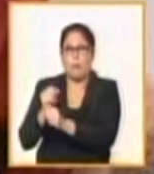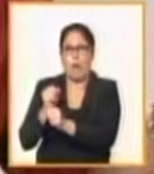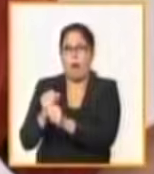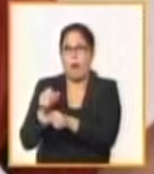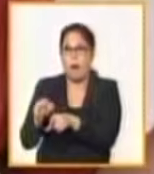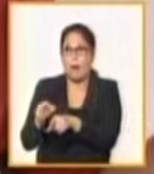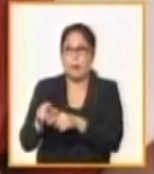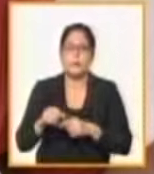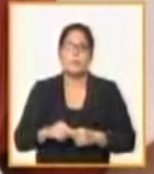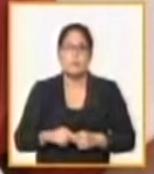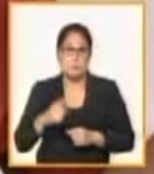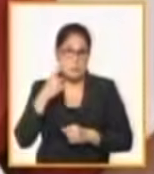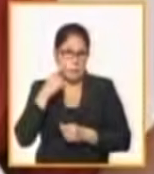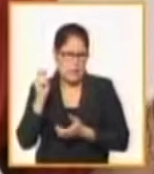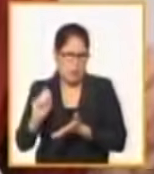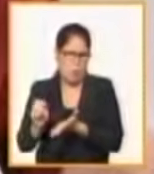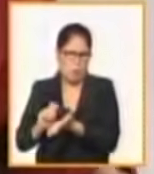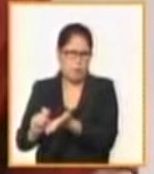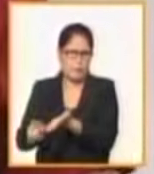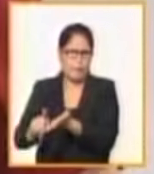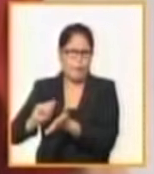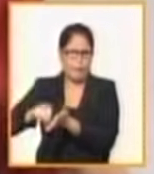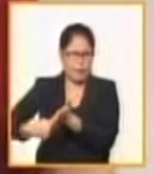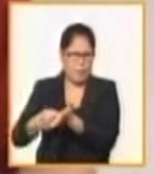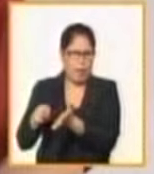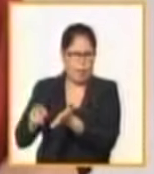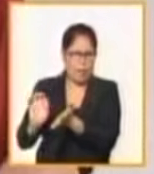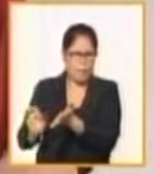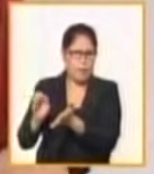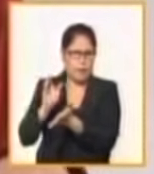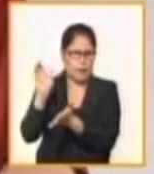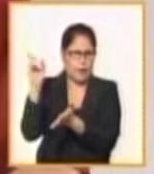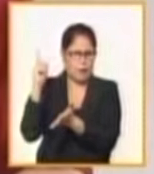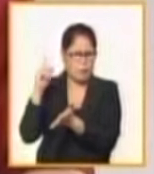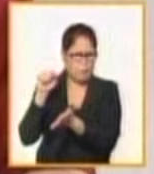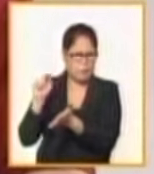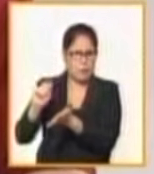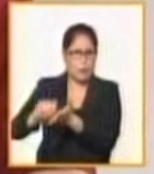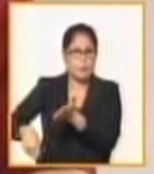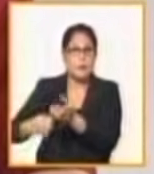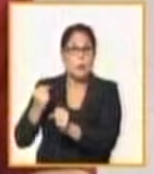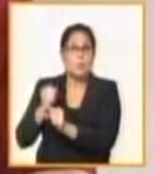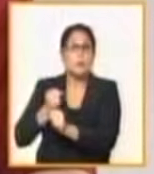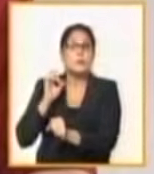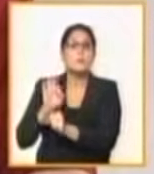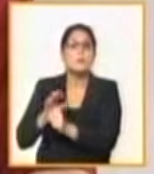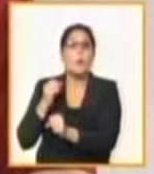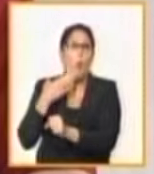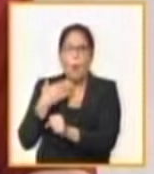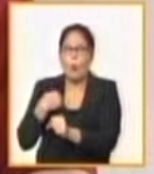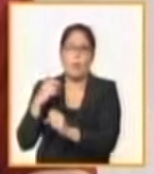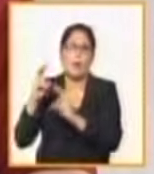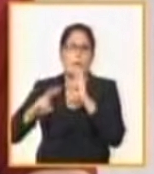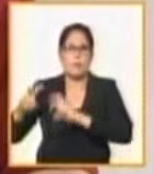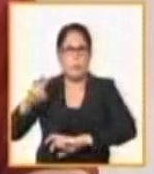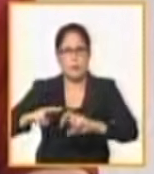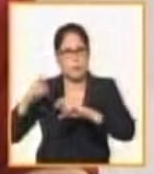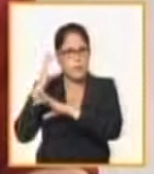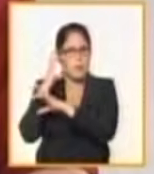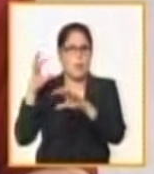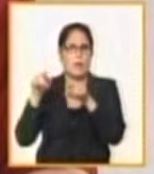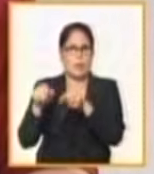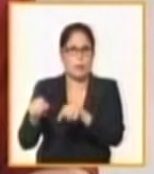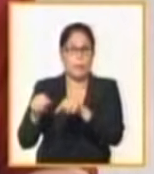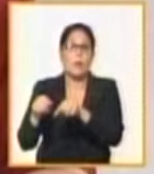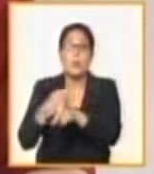debe constar ahí en mi ficha. Fue mi primer trabajo como investigador científico, como investigador